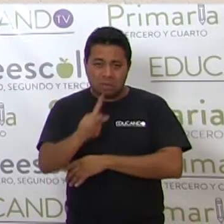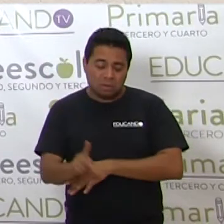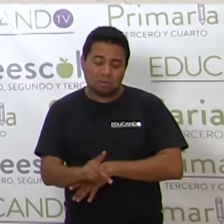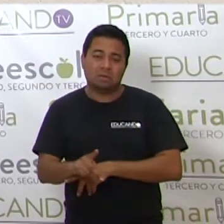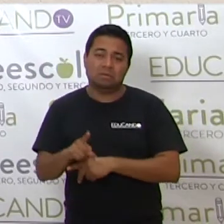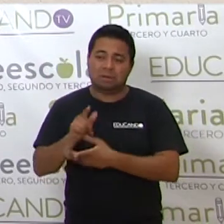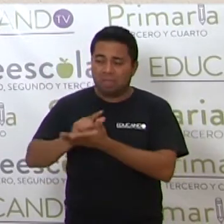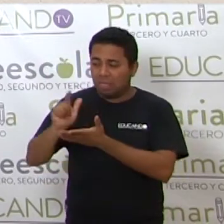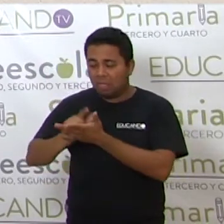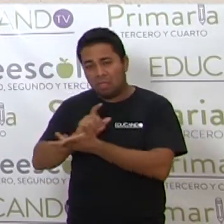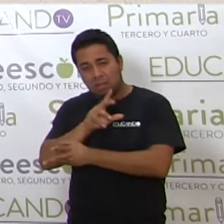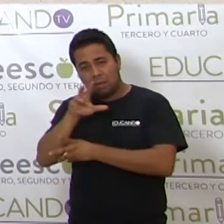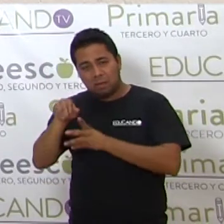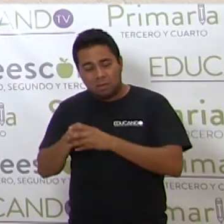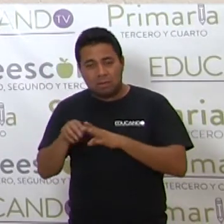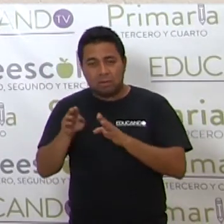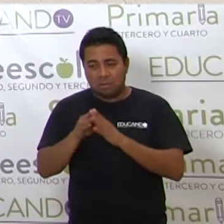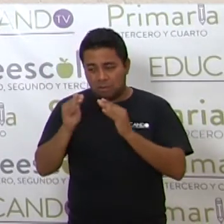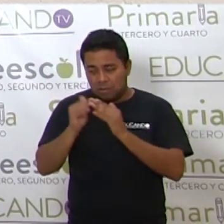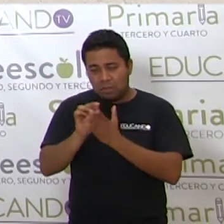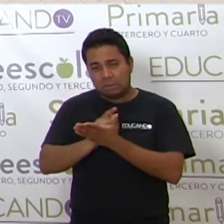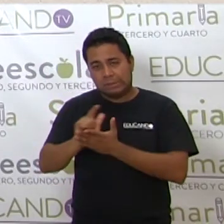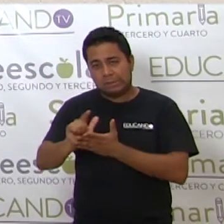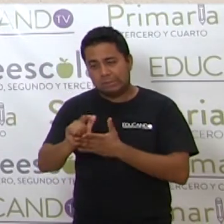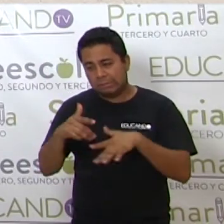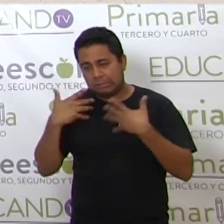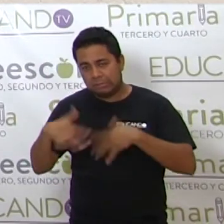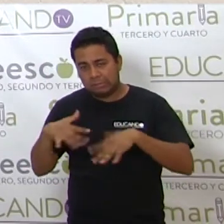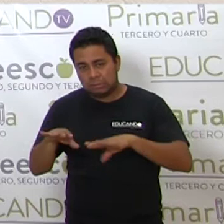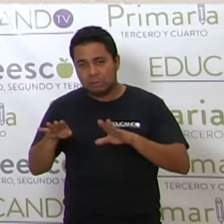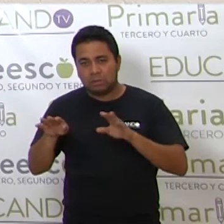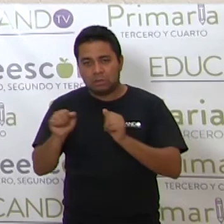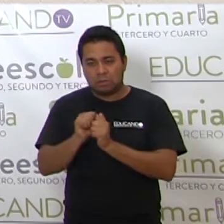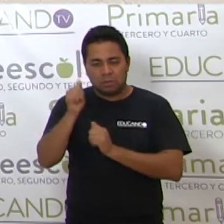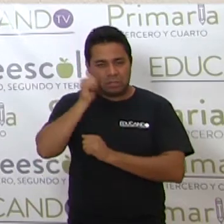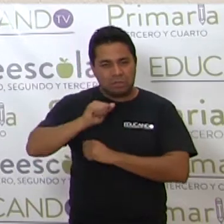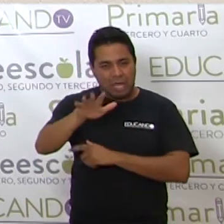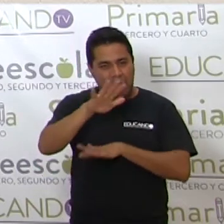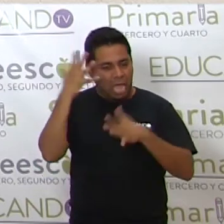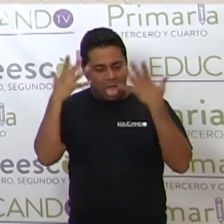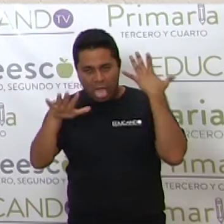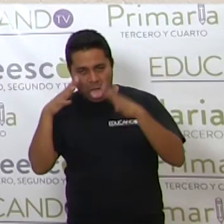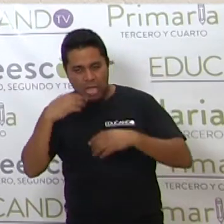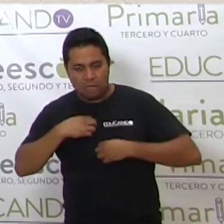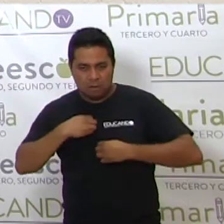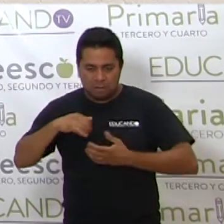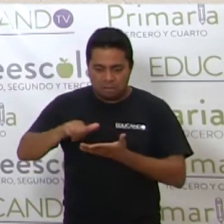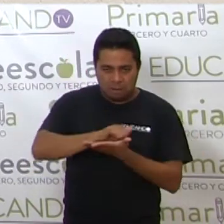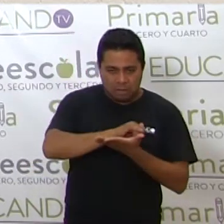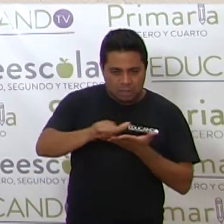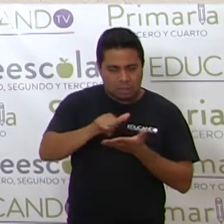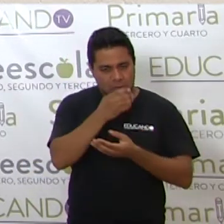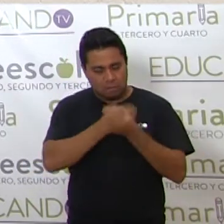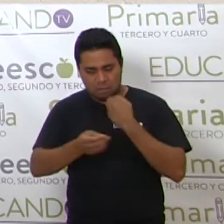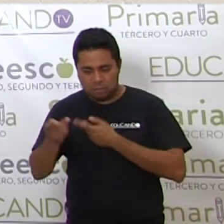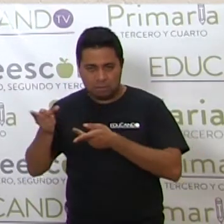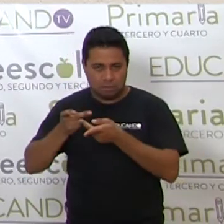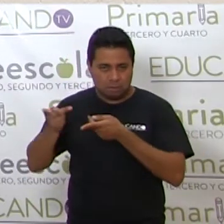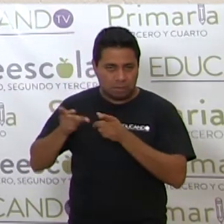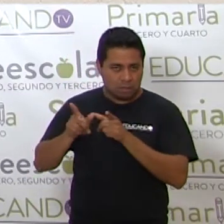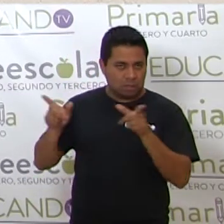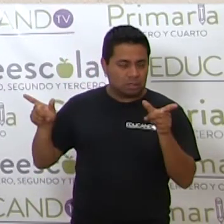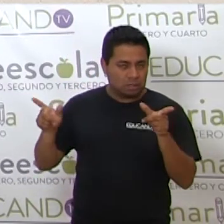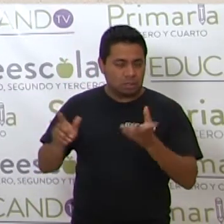trabajar porque tener la casa limpia luego con relajantes que somos la ropa planchada la comida hecha